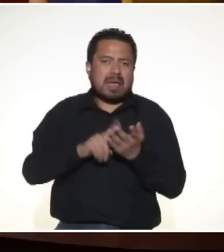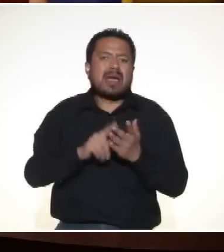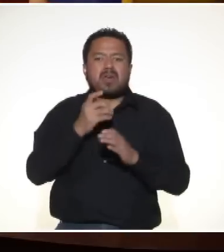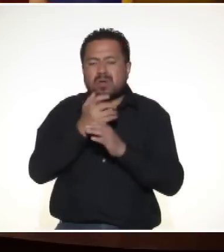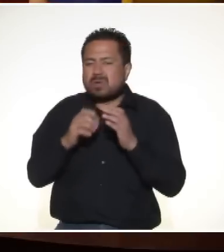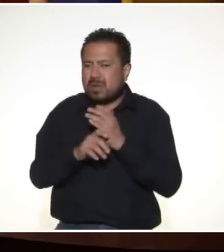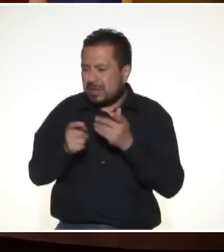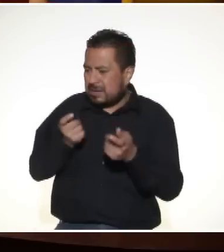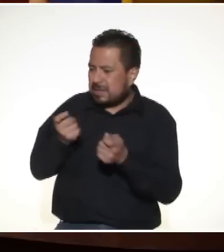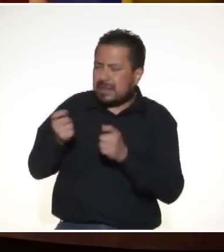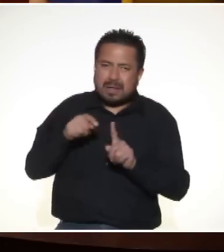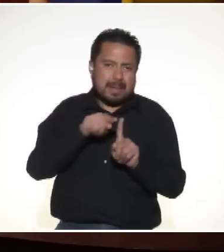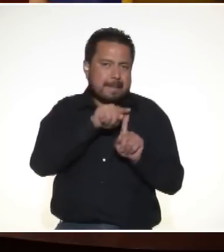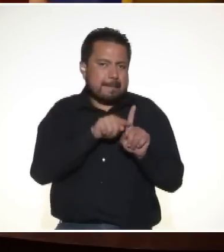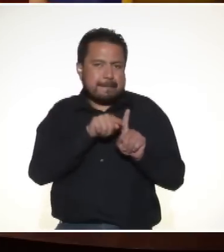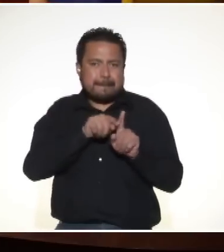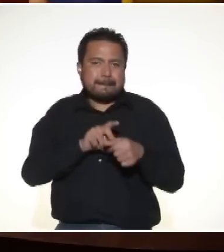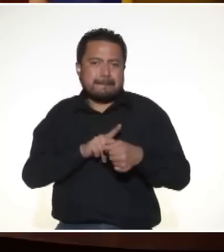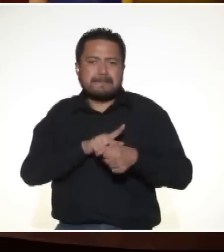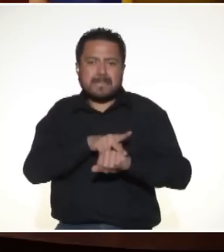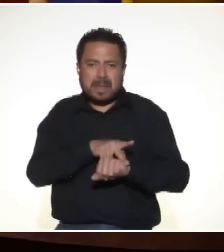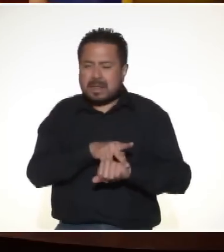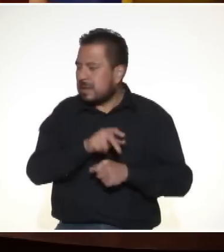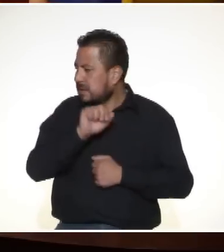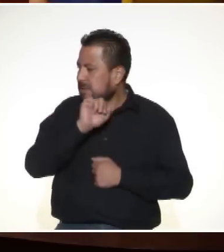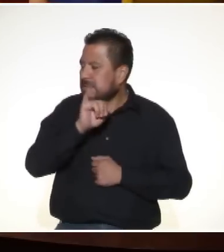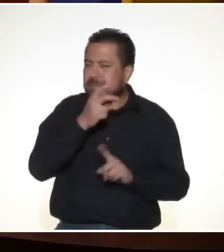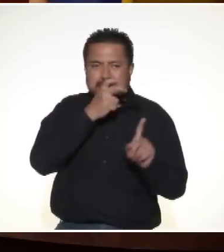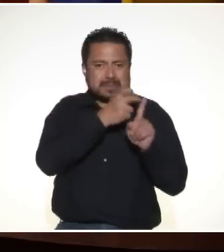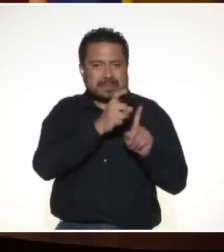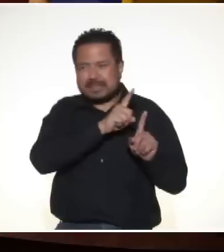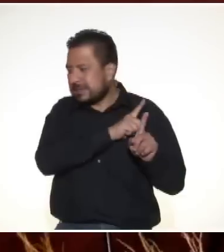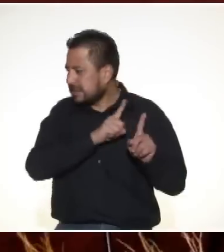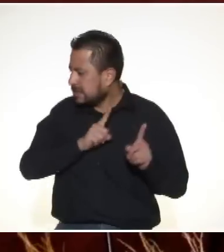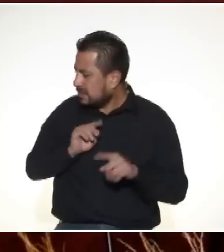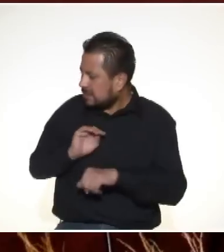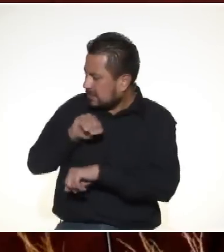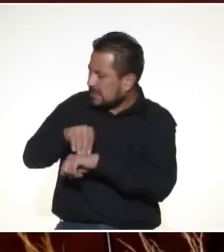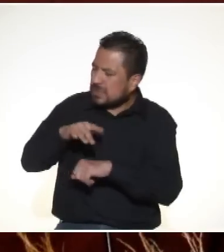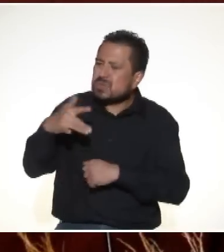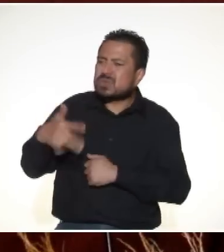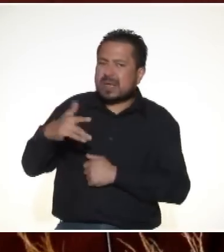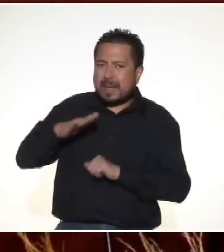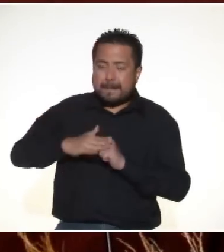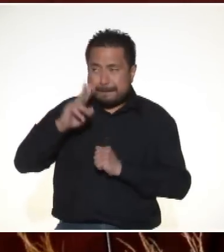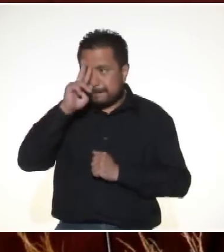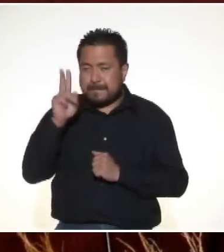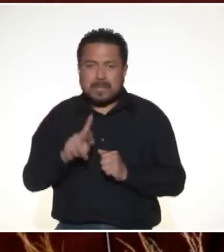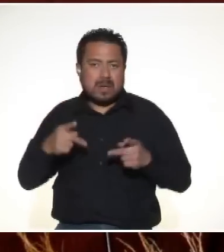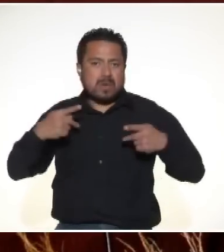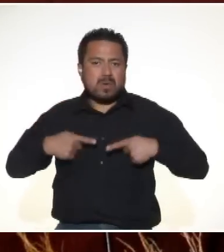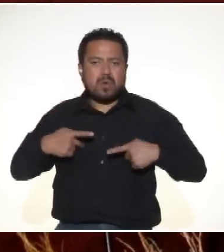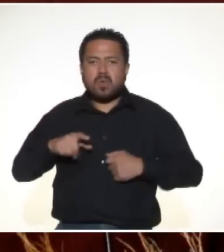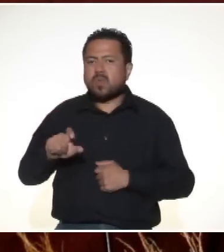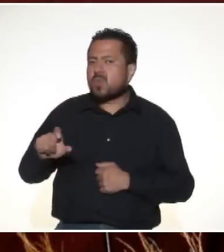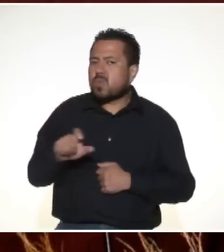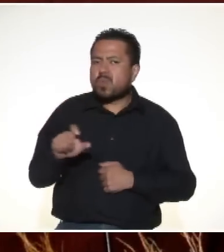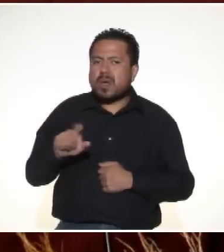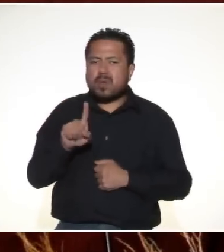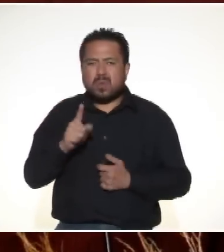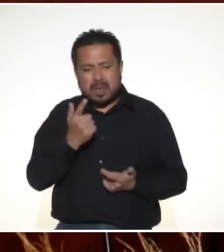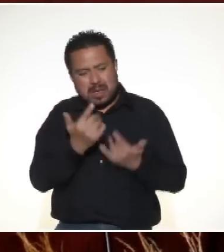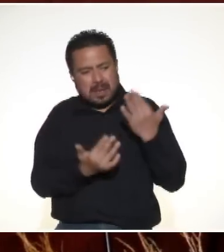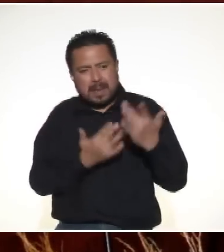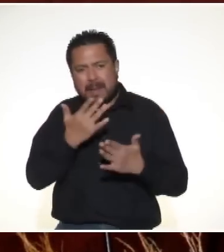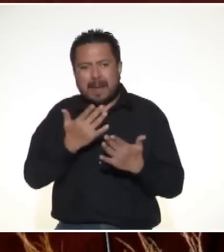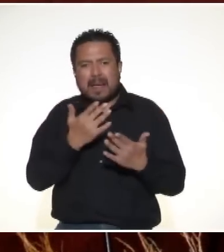mecanismos reguladores de temperatura, es nuestra piel. Entonces ahí le estás exponiendo y estás lastimando peor a un paciente. ¿Cuándo una quemadura